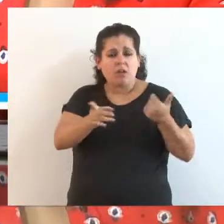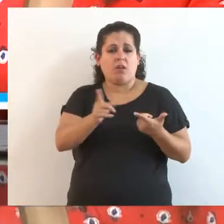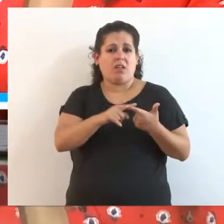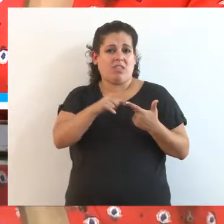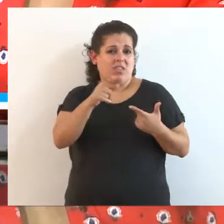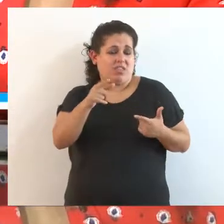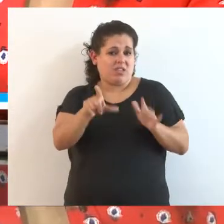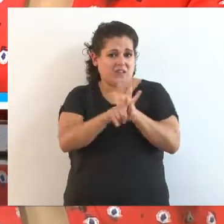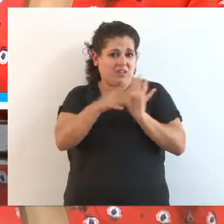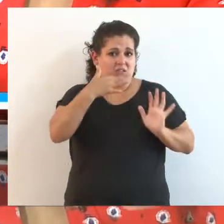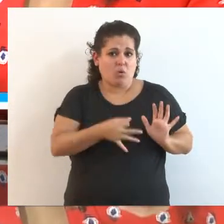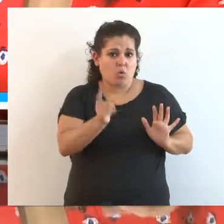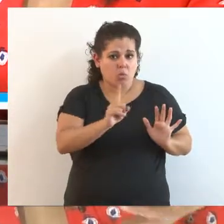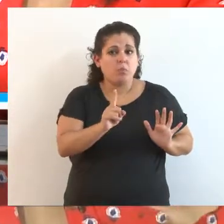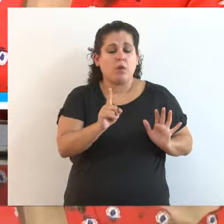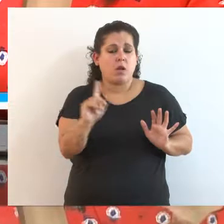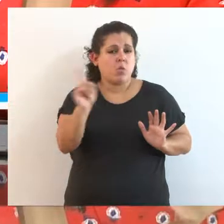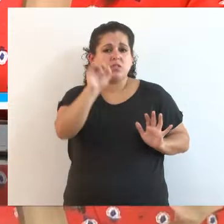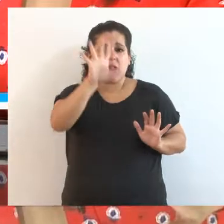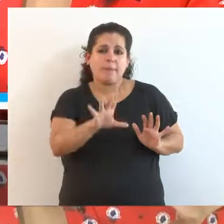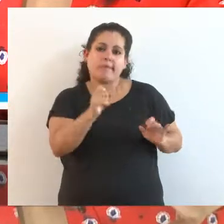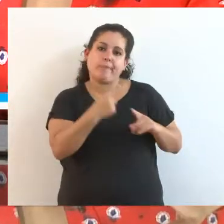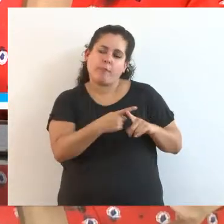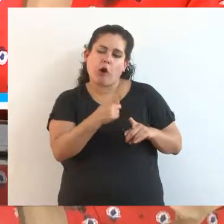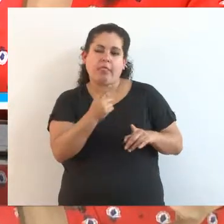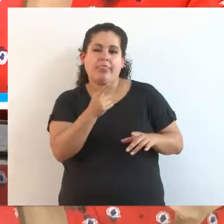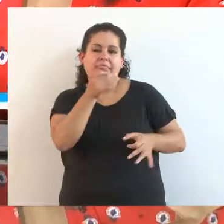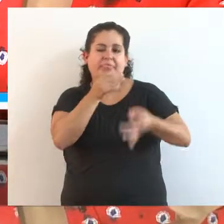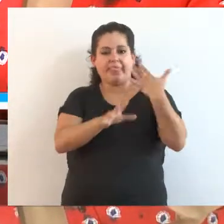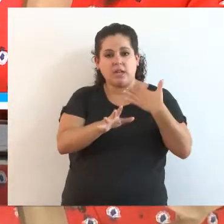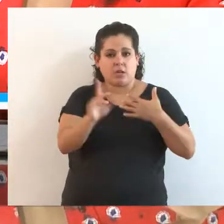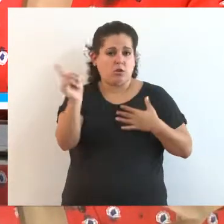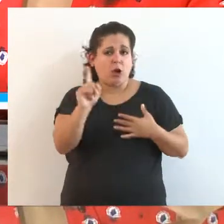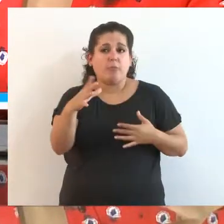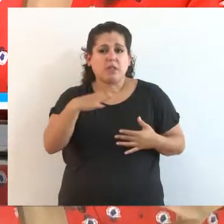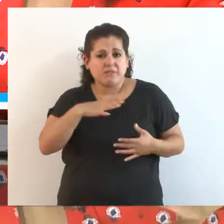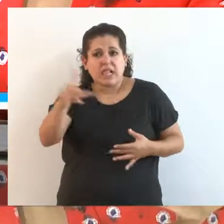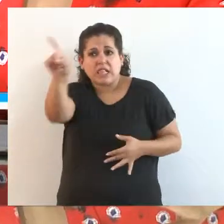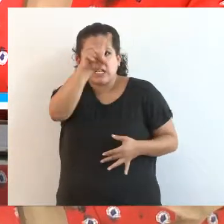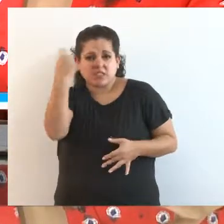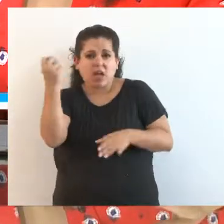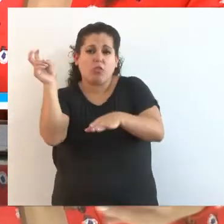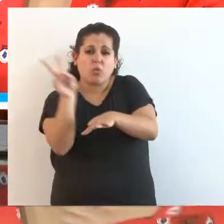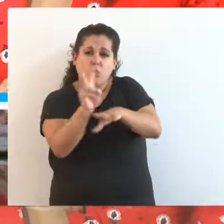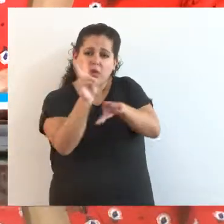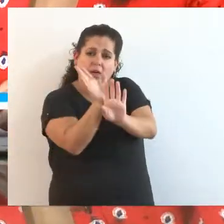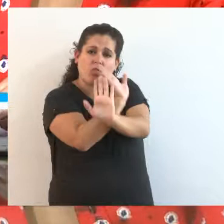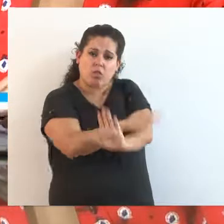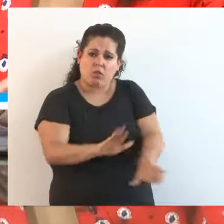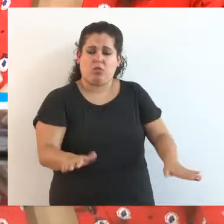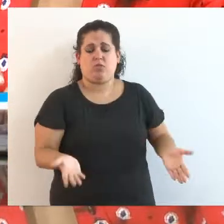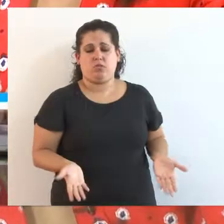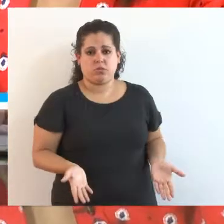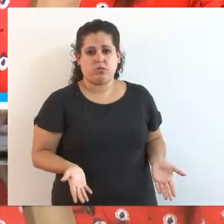Argentina tenía que ver no solamente con personas que van por el delito, sino con un Estado ineficiente en el cuidado de la